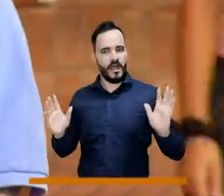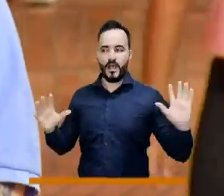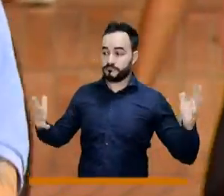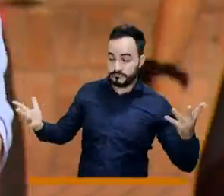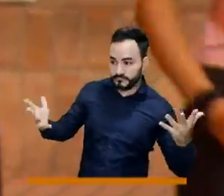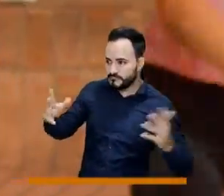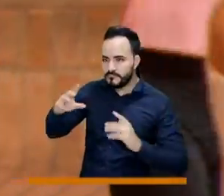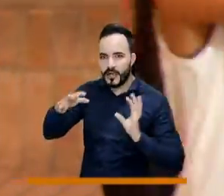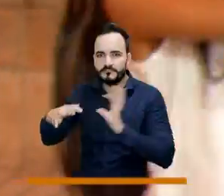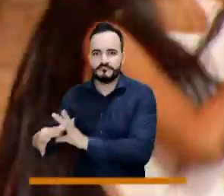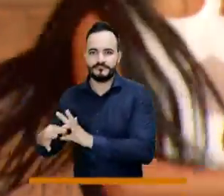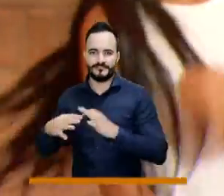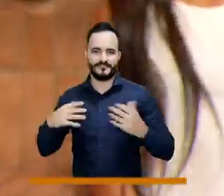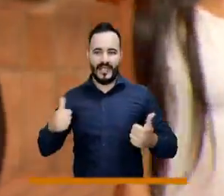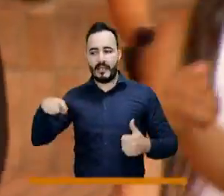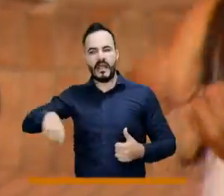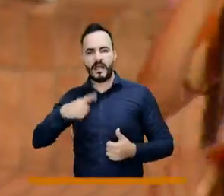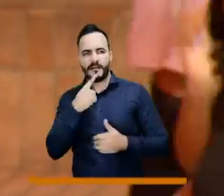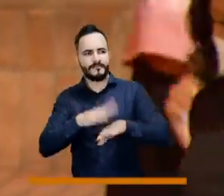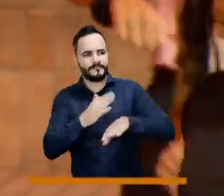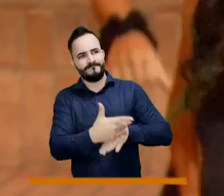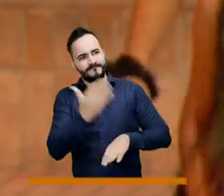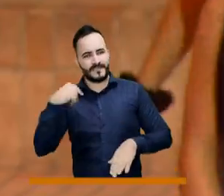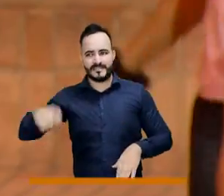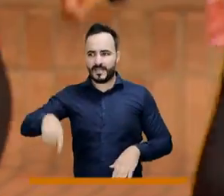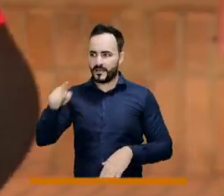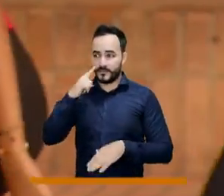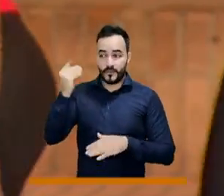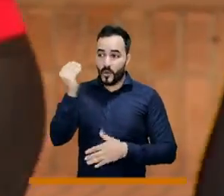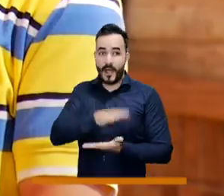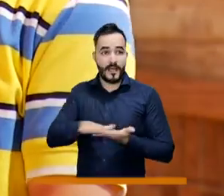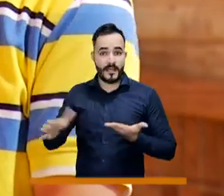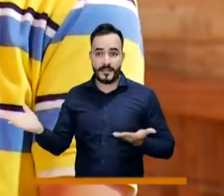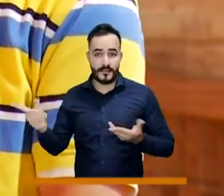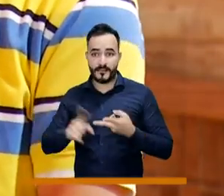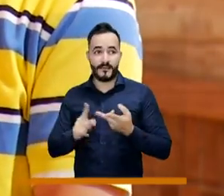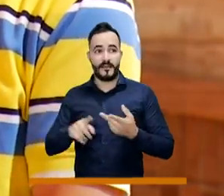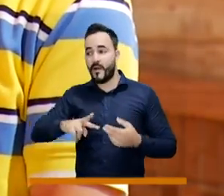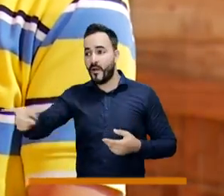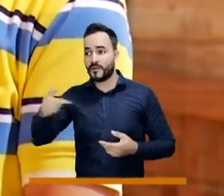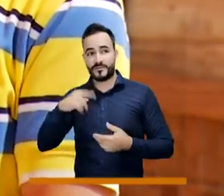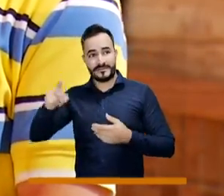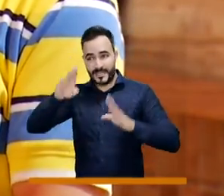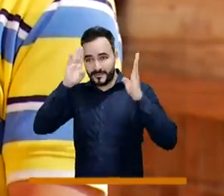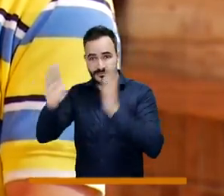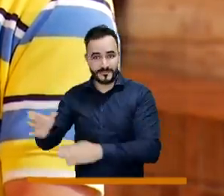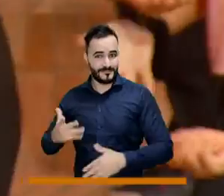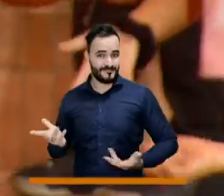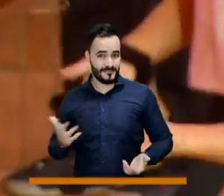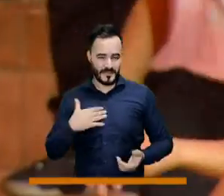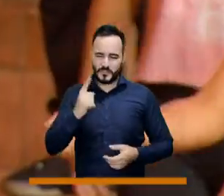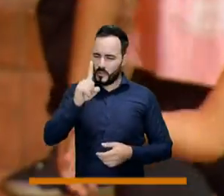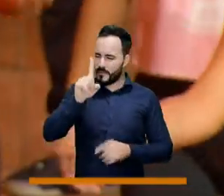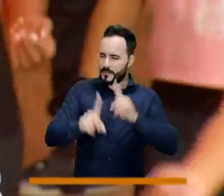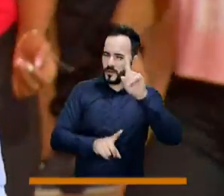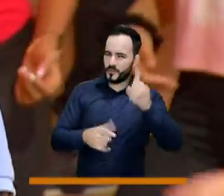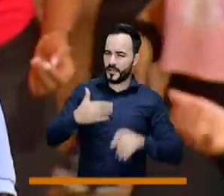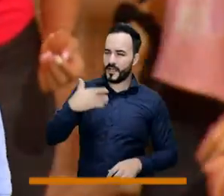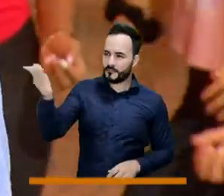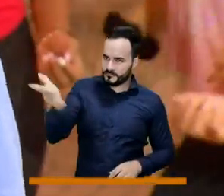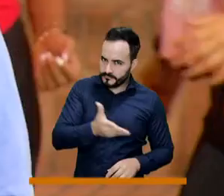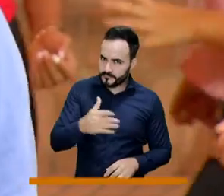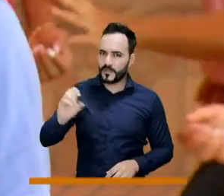sino a los demás actores, venga, es que aquí necesitamos este tipo de equipamientos, aquí necesitamos este tipo de intervenciones. Y a mí me surge una pregunta,